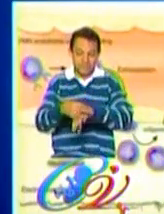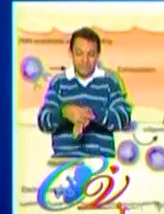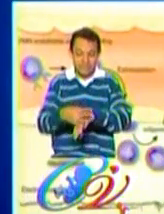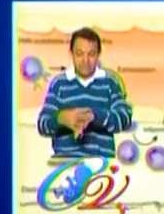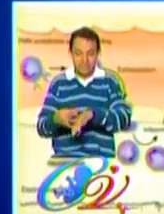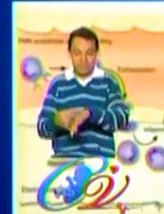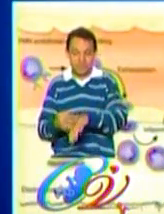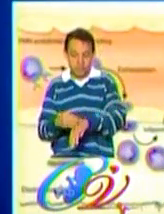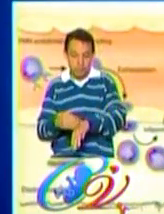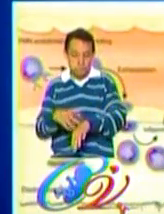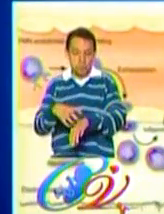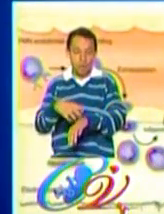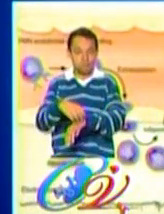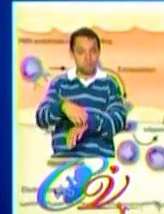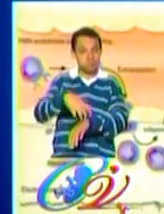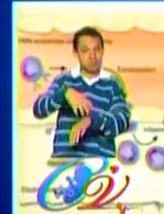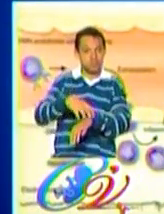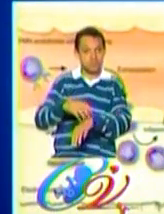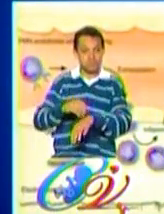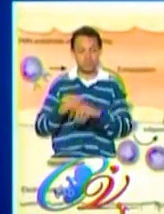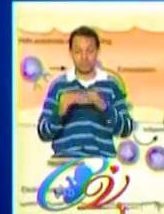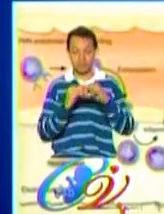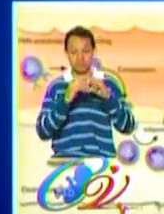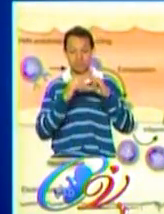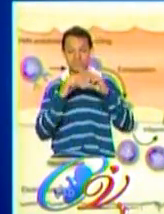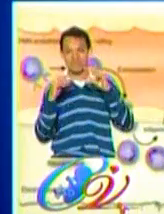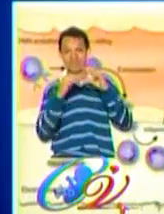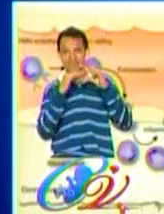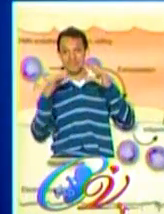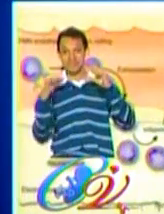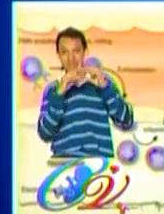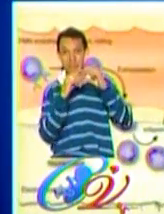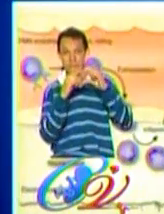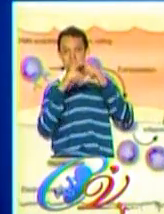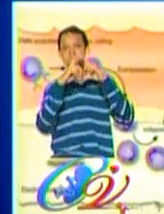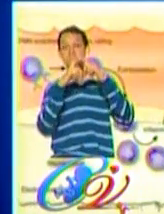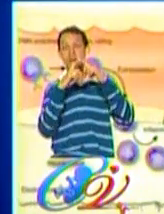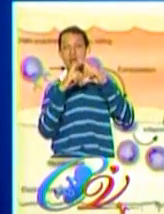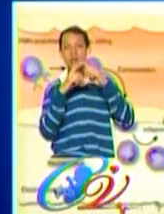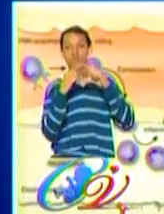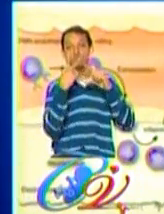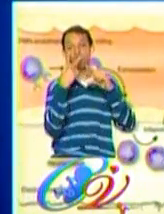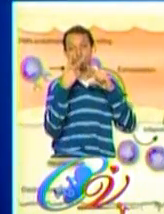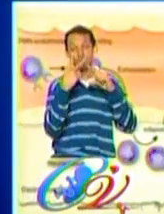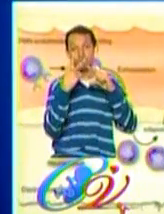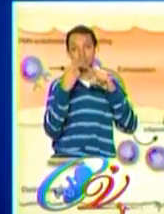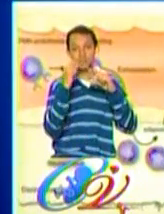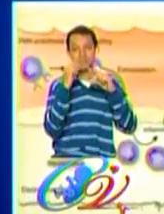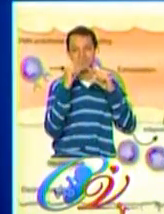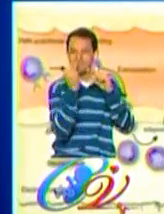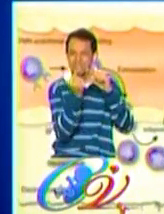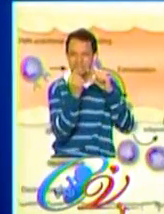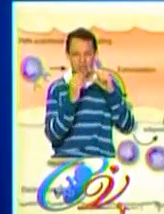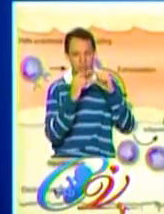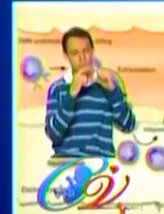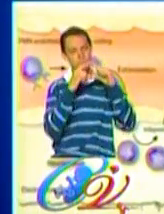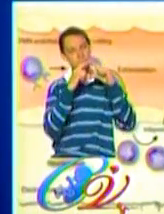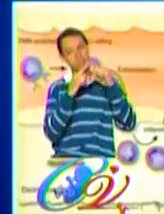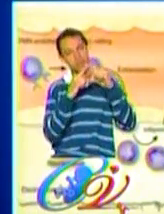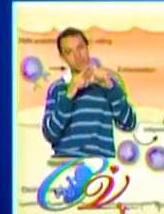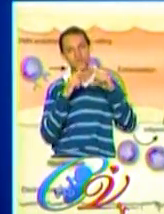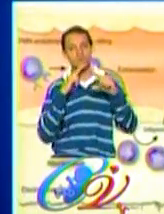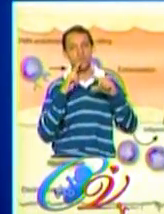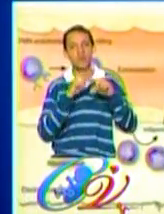el lumen. Entonces el lumen, en vez de ser de 4 milímetros, se disminuye a 2 milímetros. Entonces eso es lo que nosotros